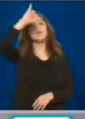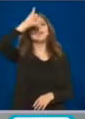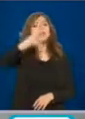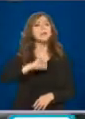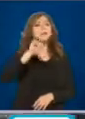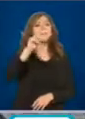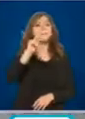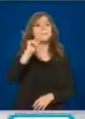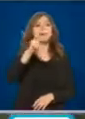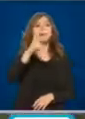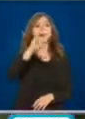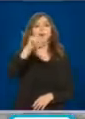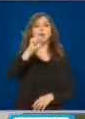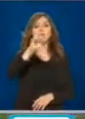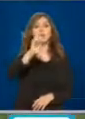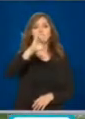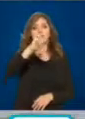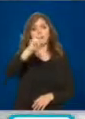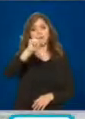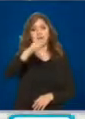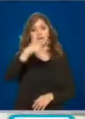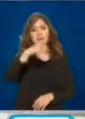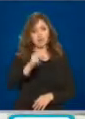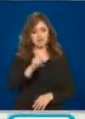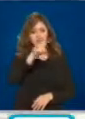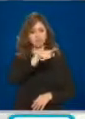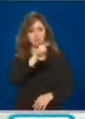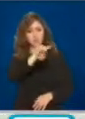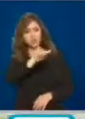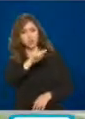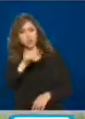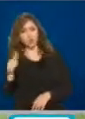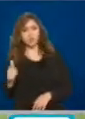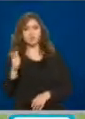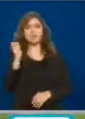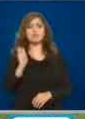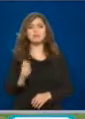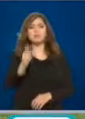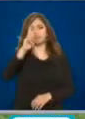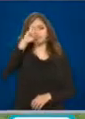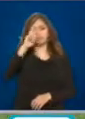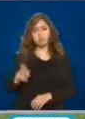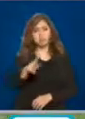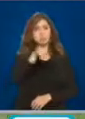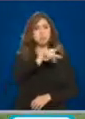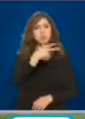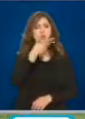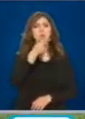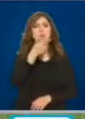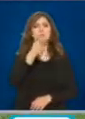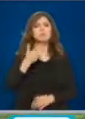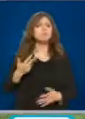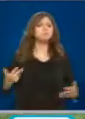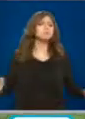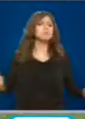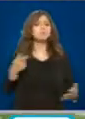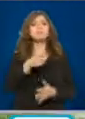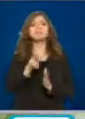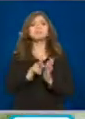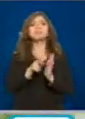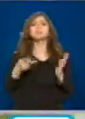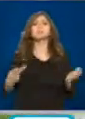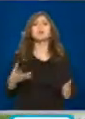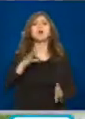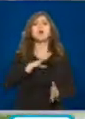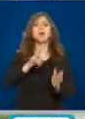Yergo? Bueno, pues ya sabe que de repente se pone estricta la censura y entonces él, como gran periodista, tenía